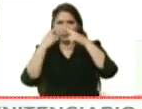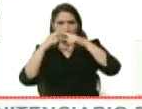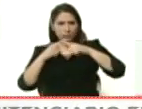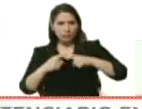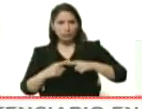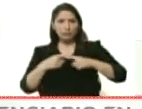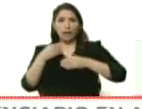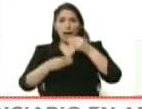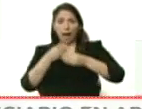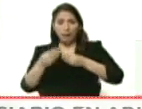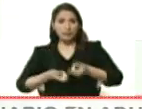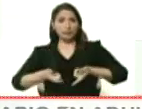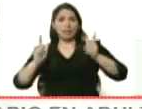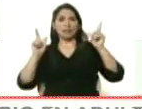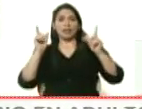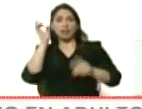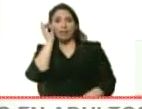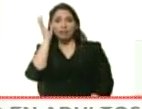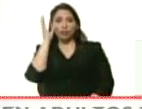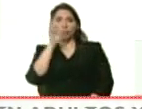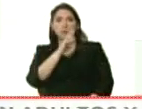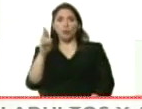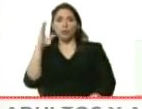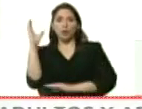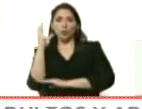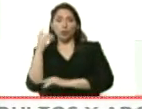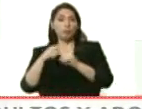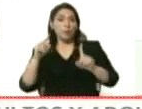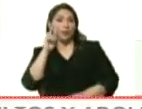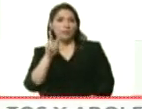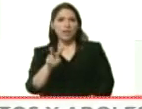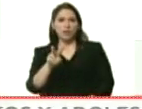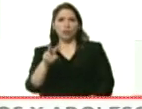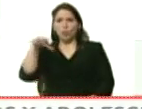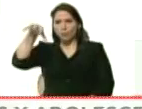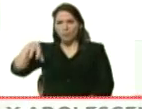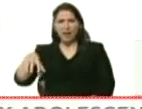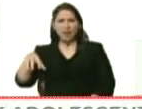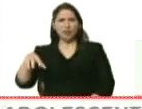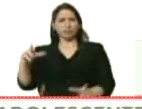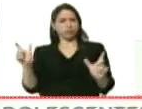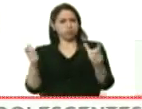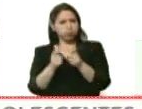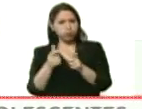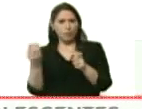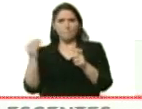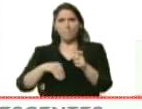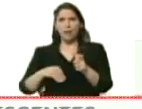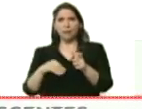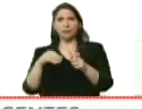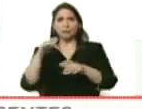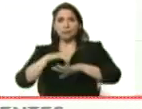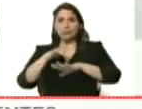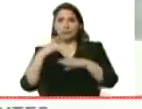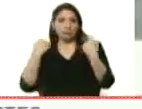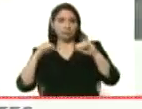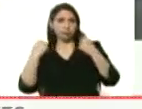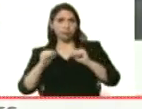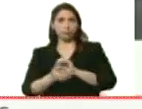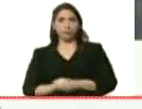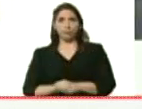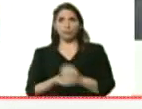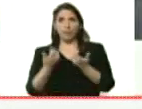de la República de Colombia, pero visualizando una región más reducida, práctica y tangible. En